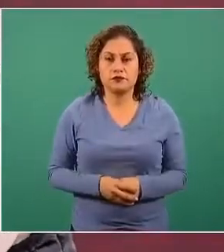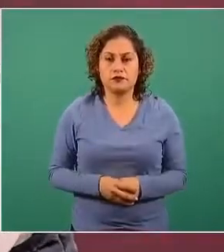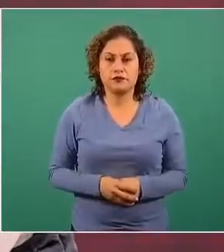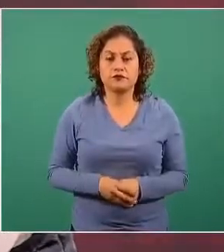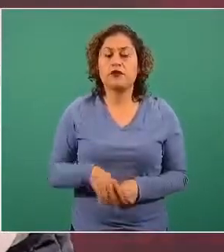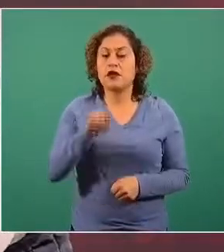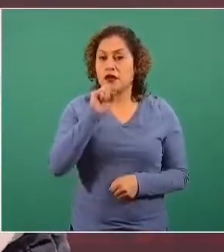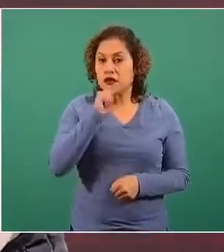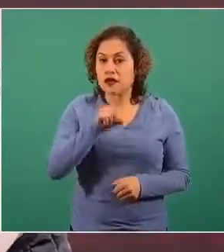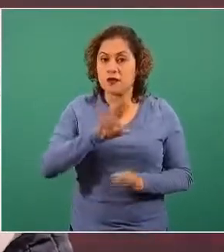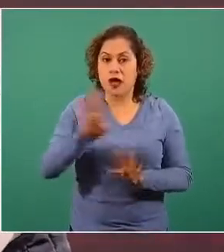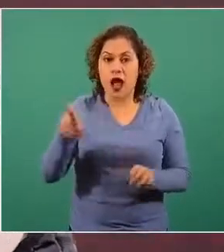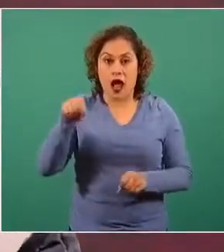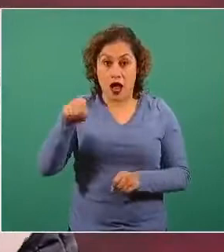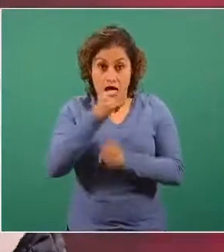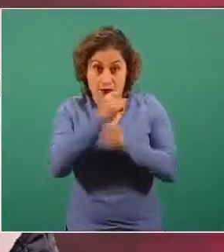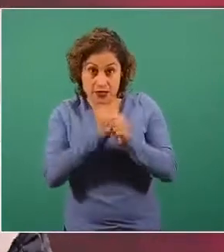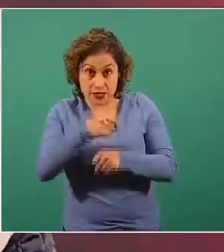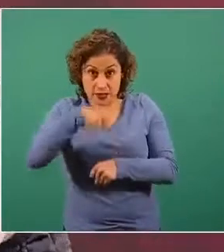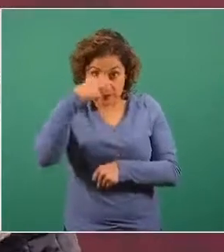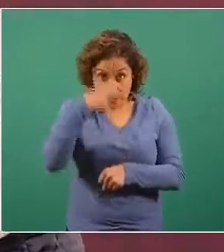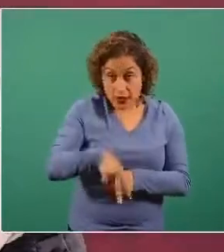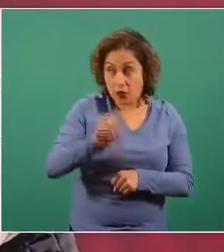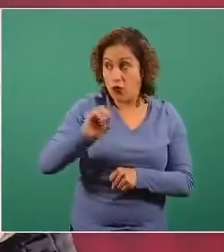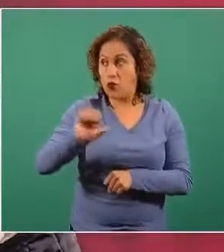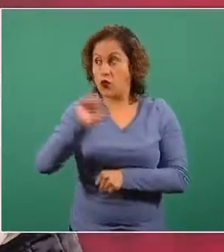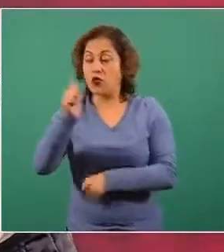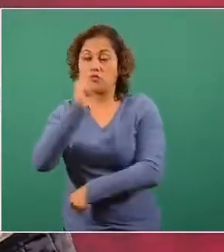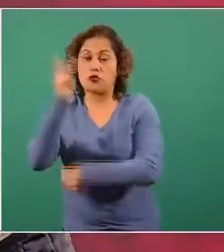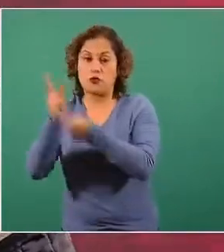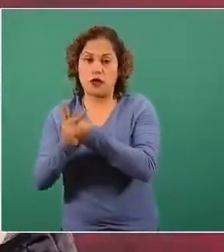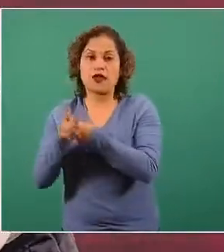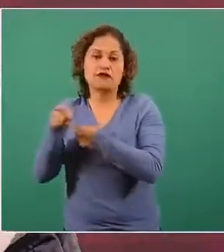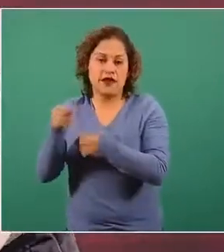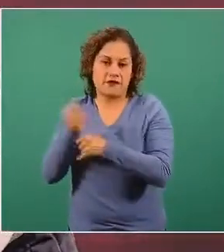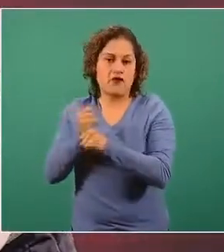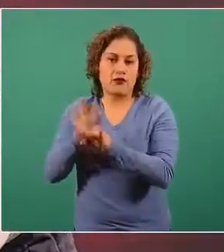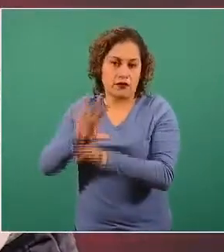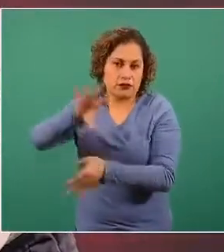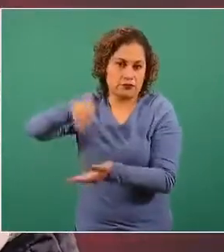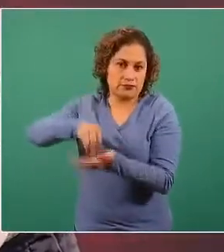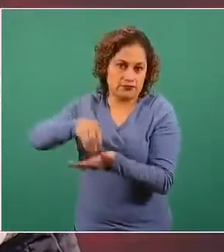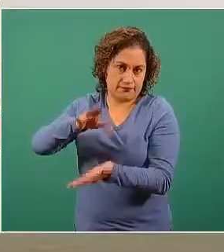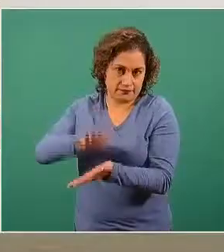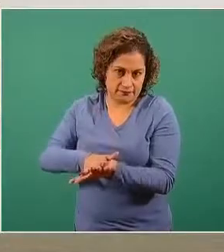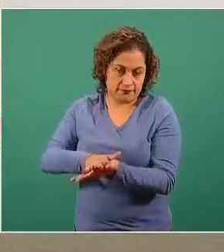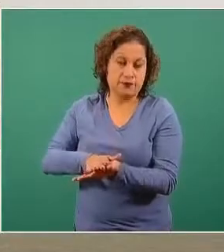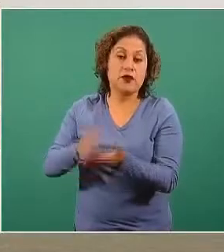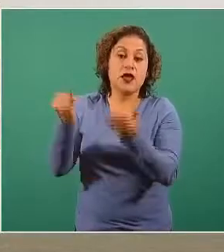sitios de investigación en México, etcétera. Ahí vendrá. Y en la misma página